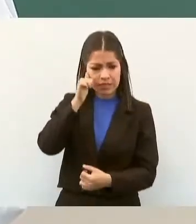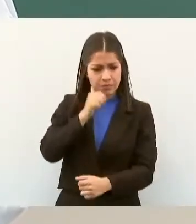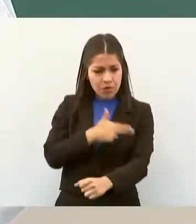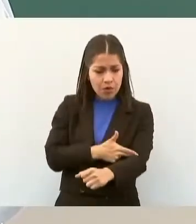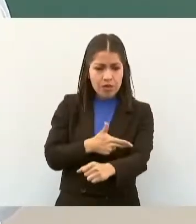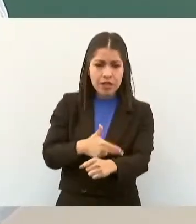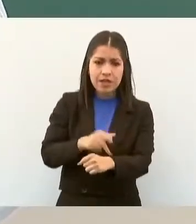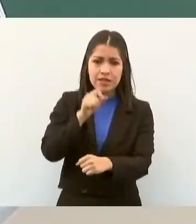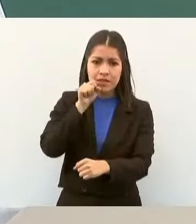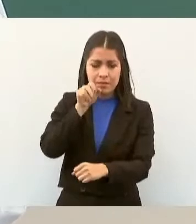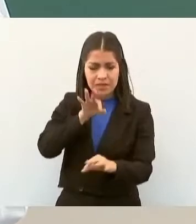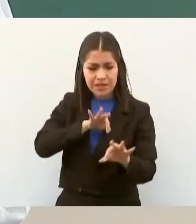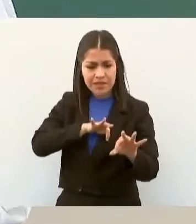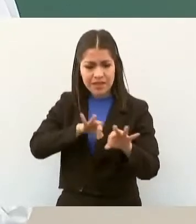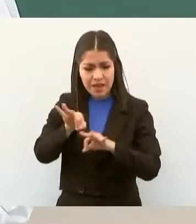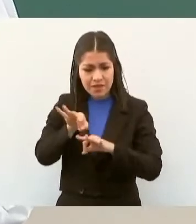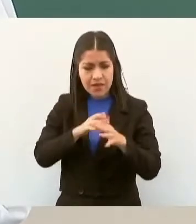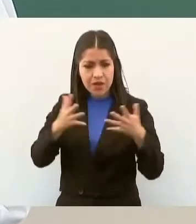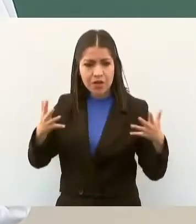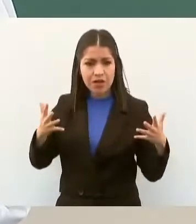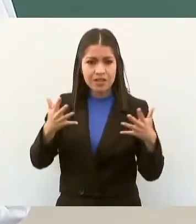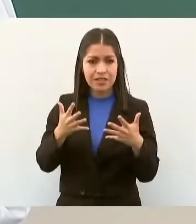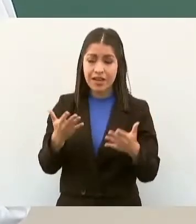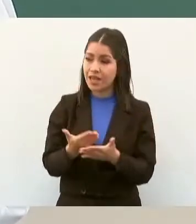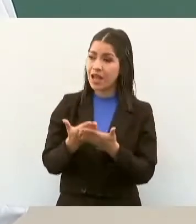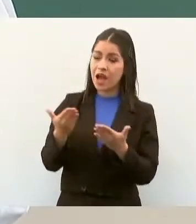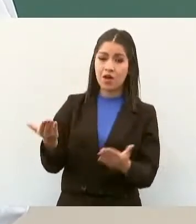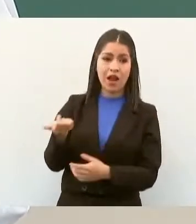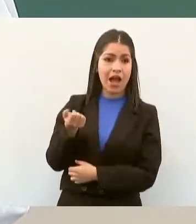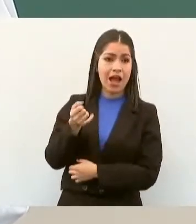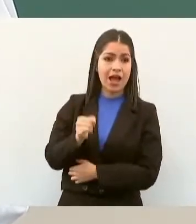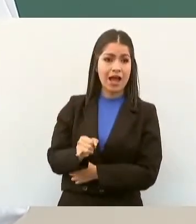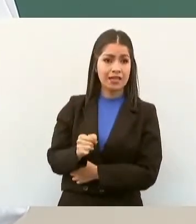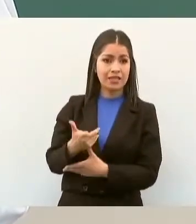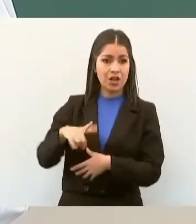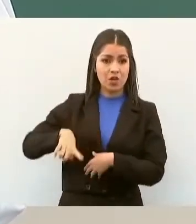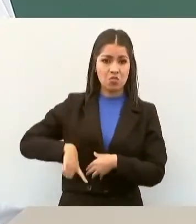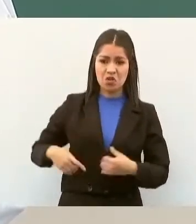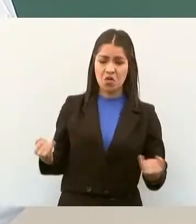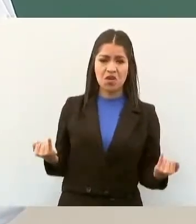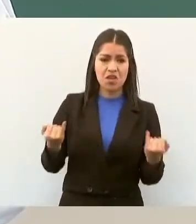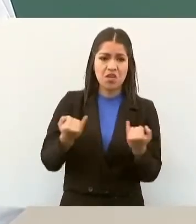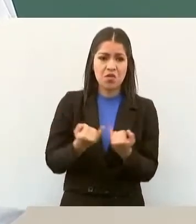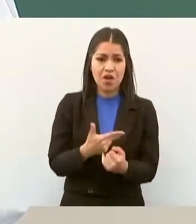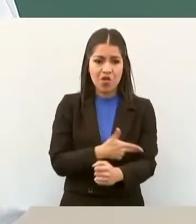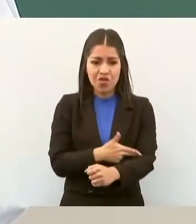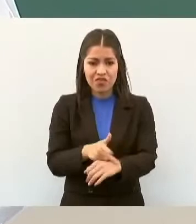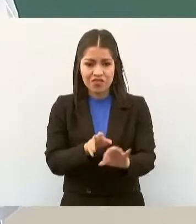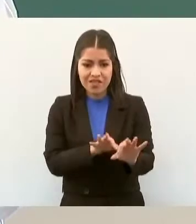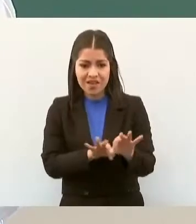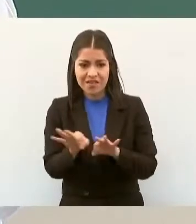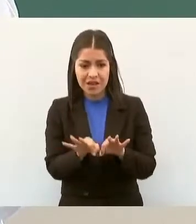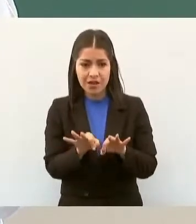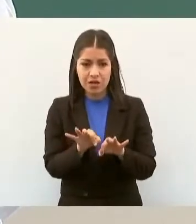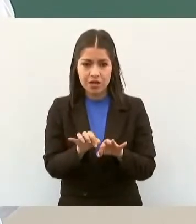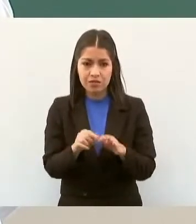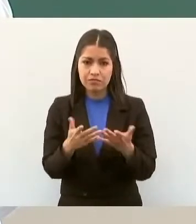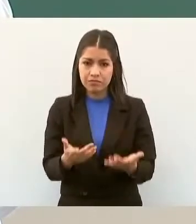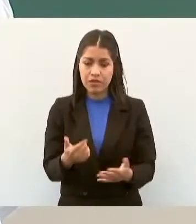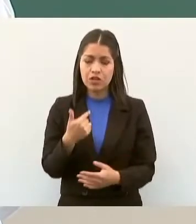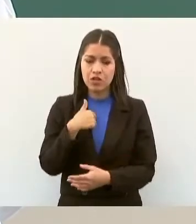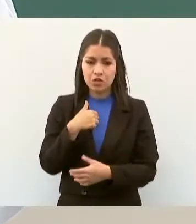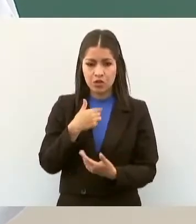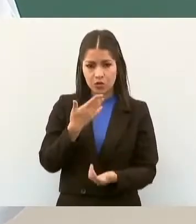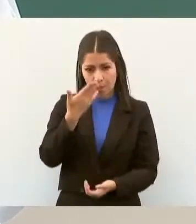trabajo, características de este gobierno, llevándolo en mi mente y corazón. Señor